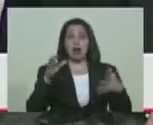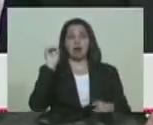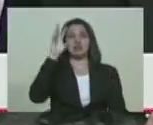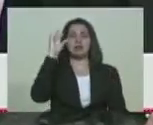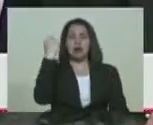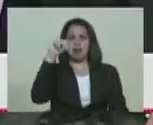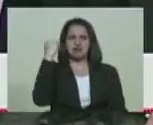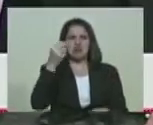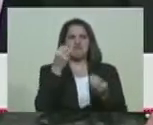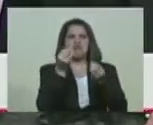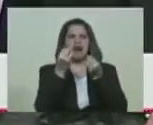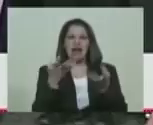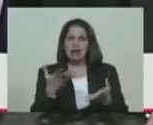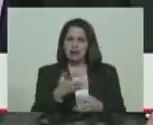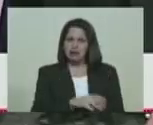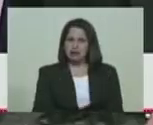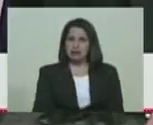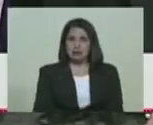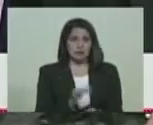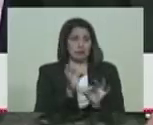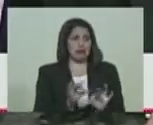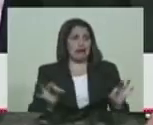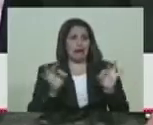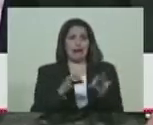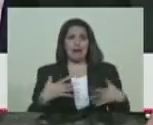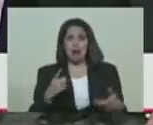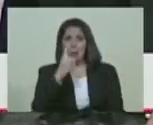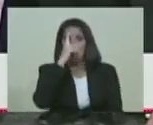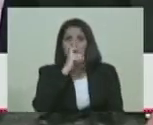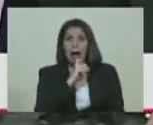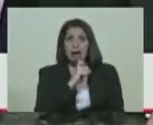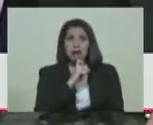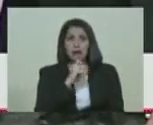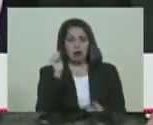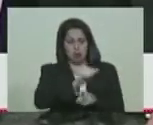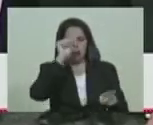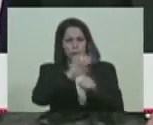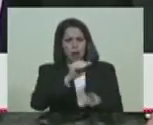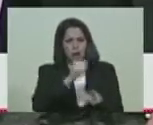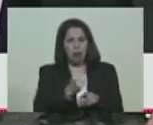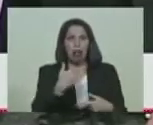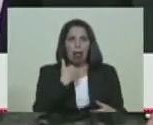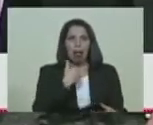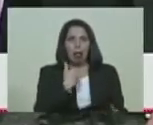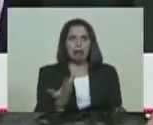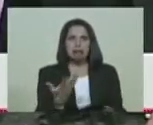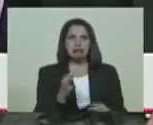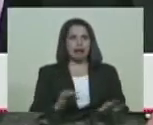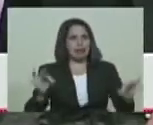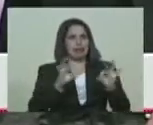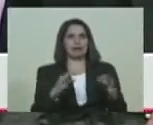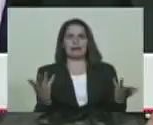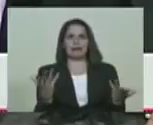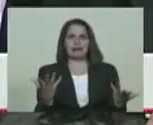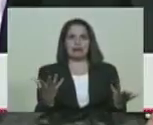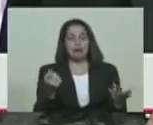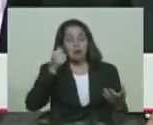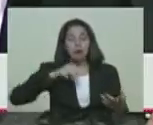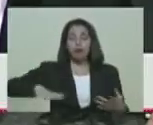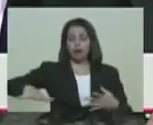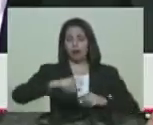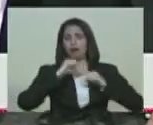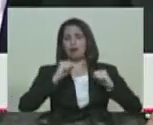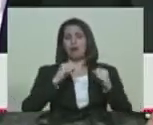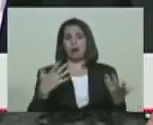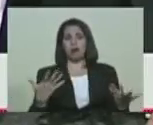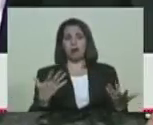qué? Para nada. Y estuvieron un año entero tratando de derrocarme. Que no es derrocar a un hombre, es derrocar a un pueblo. Ya